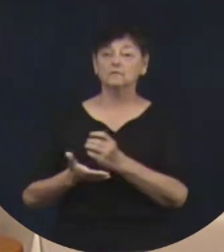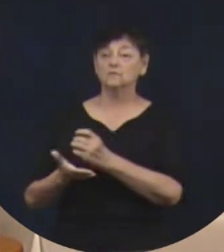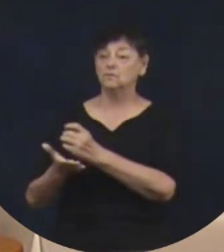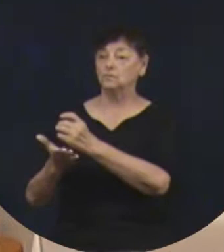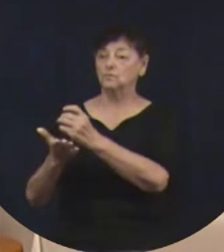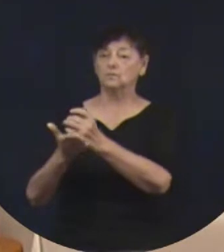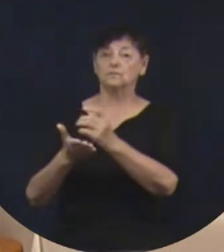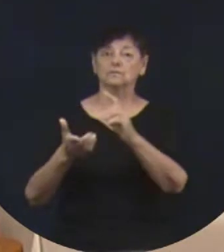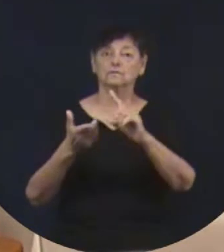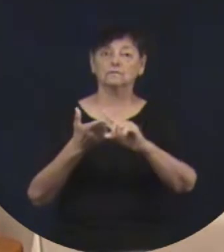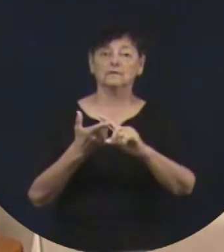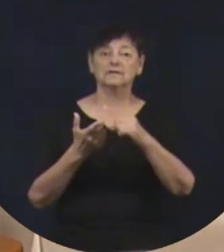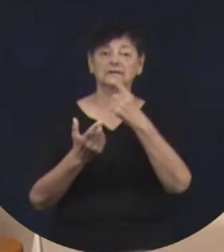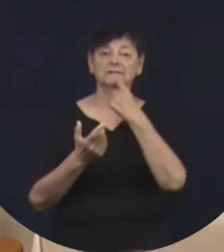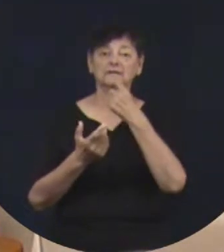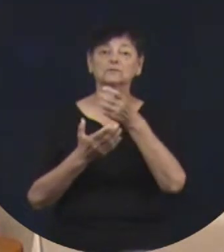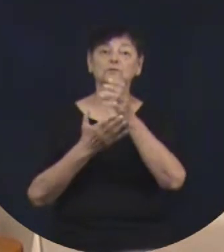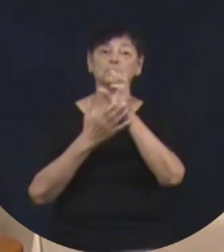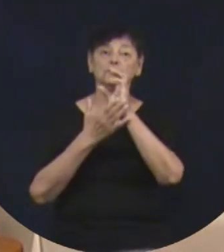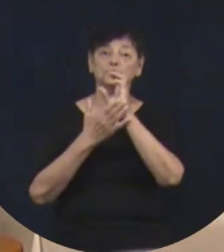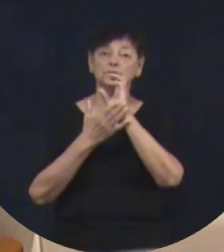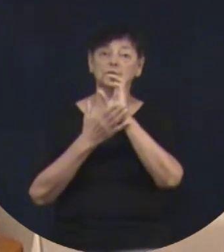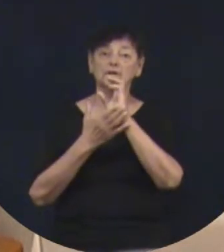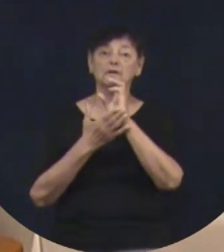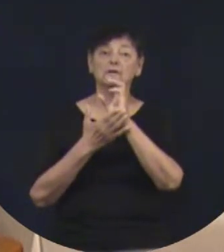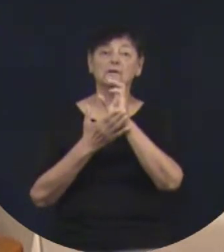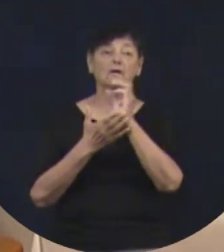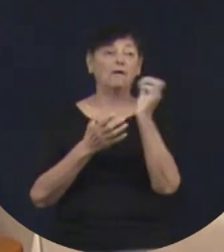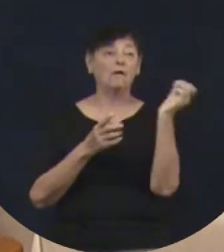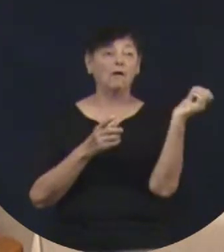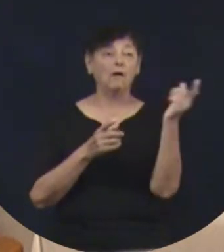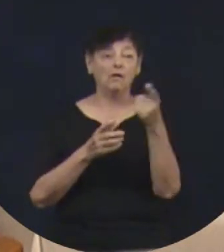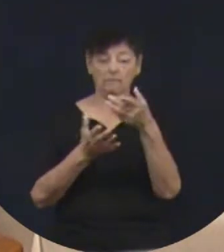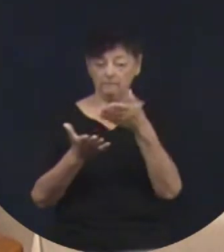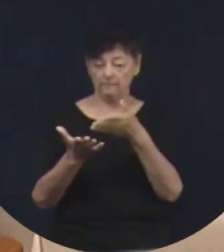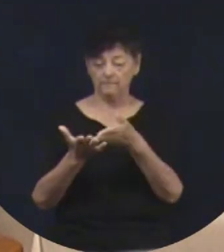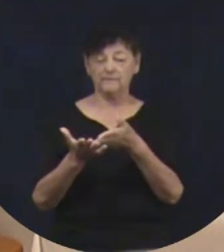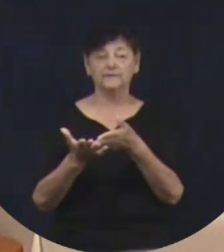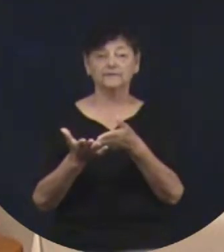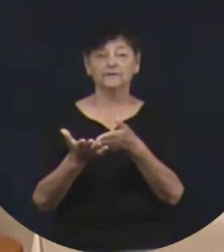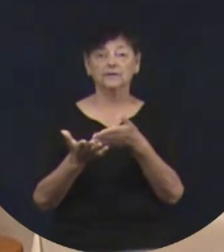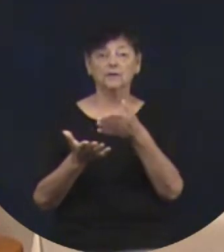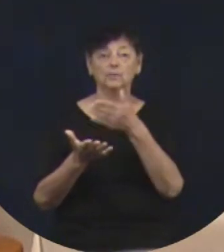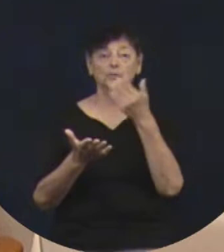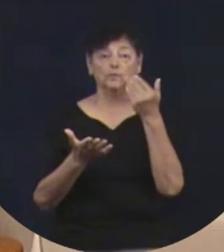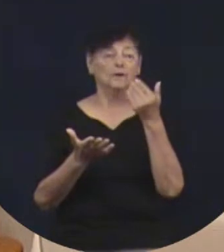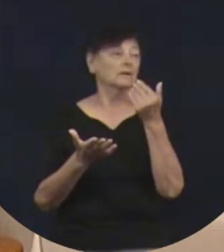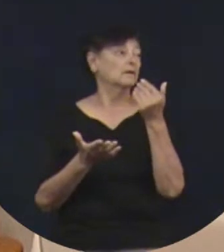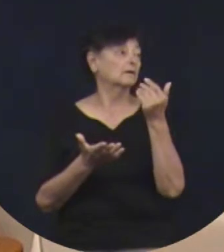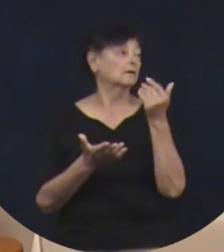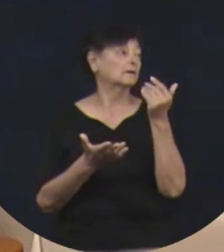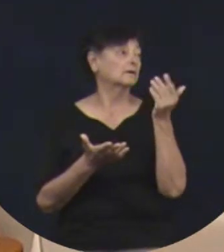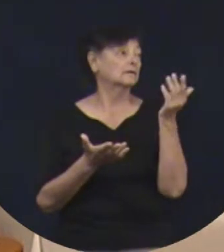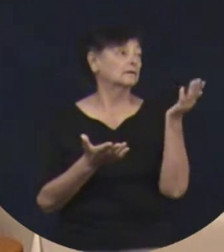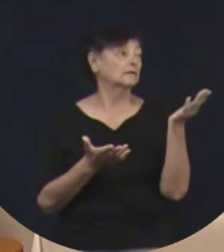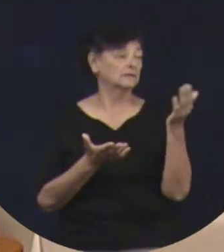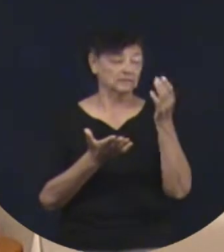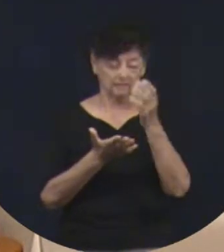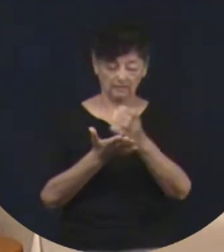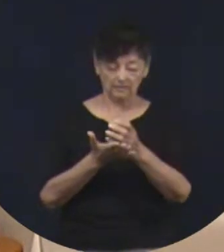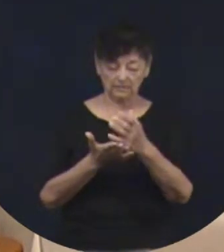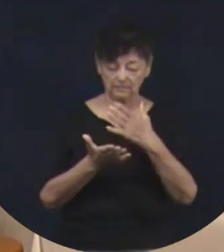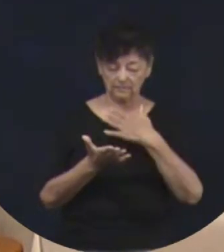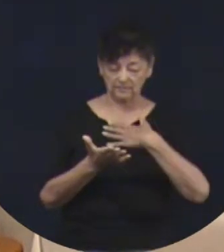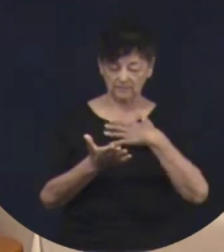diciendo, tomad y bebed todos de él, porque este es el